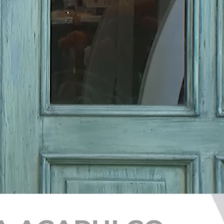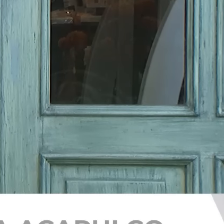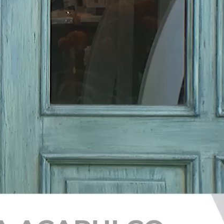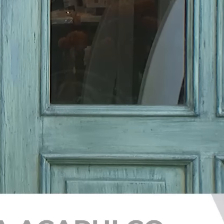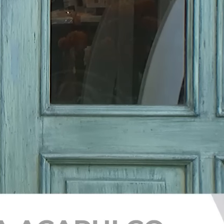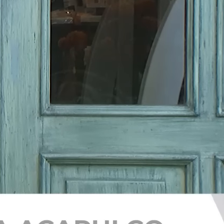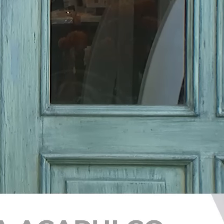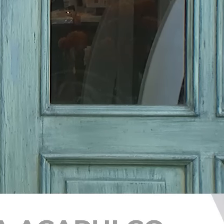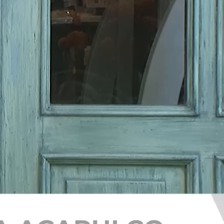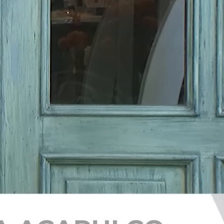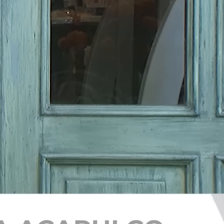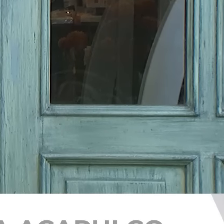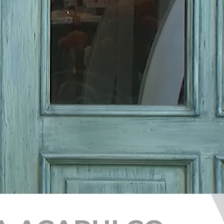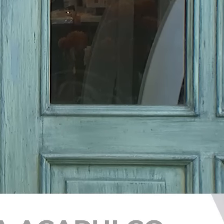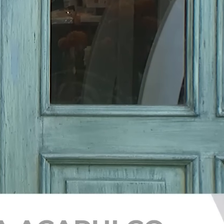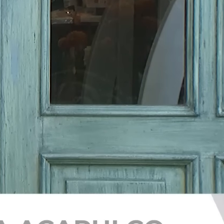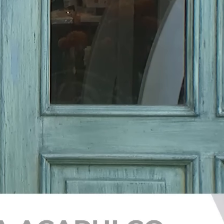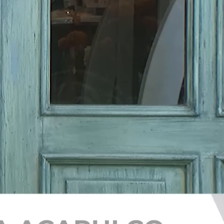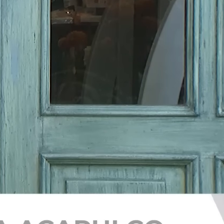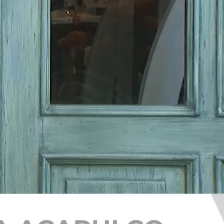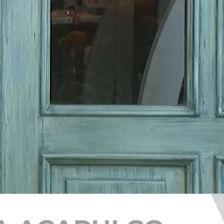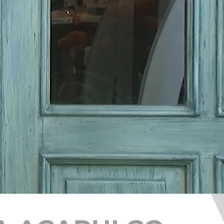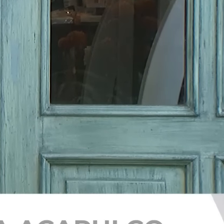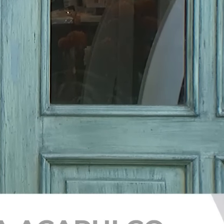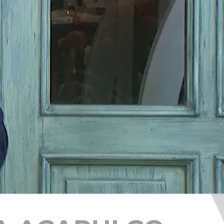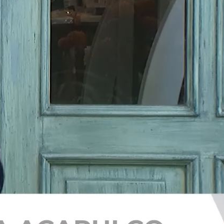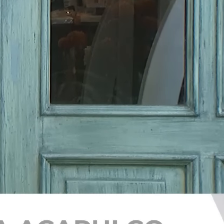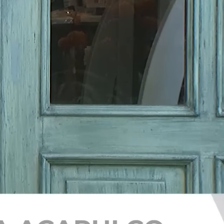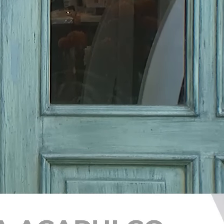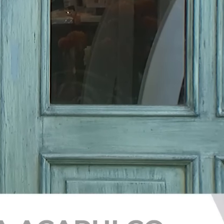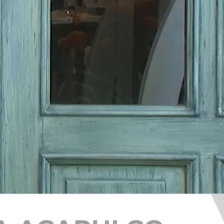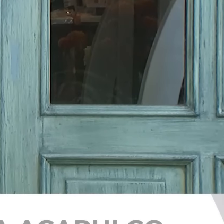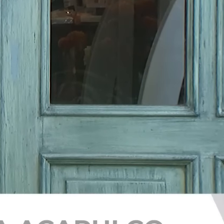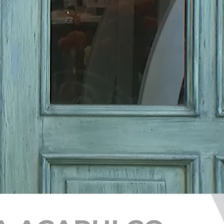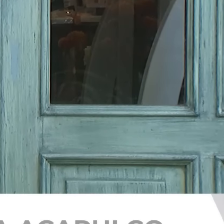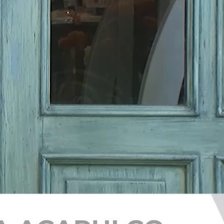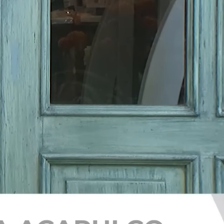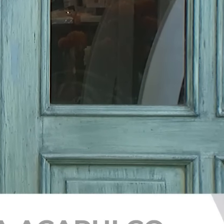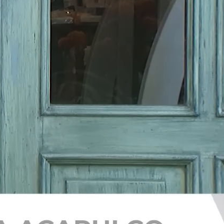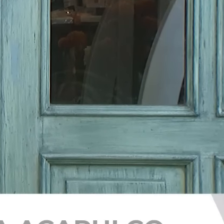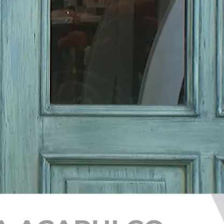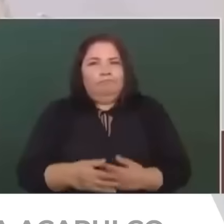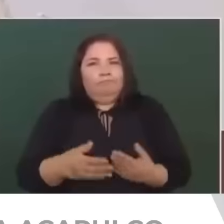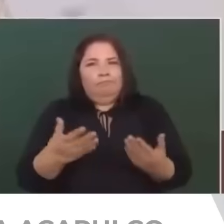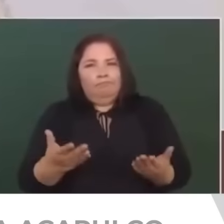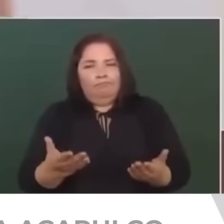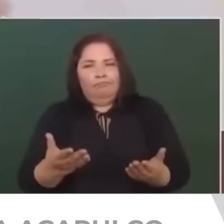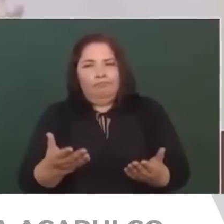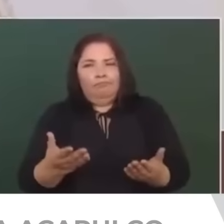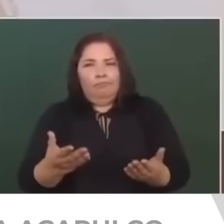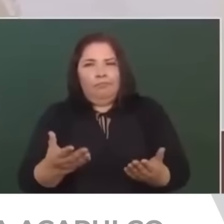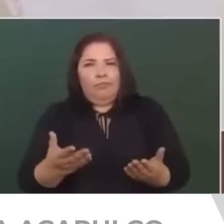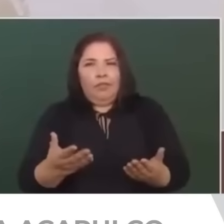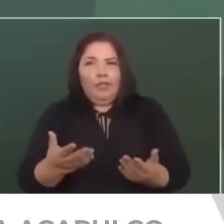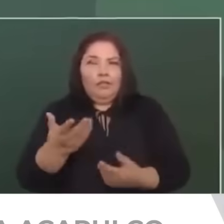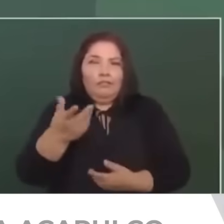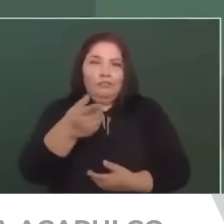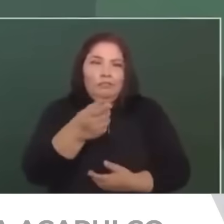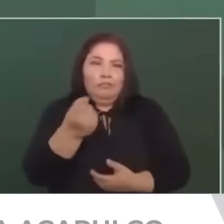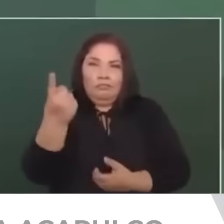o por qué justifica el presidente que no va Acapulco Pero bueno pues ya vimos que en badirahuato se siente bien Vamos a ver lo que